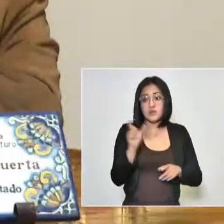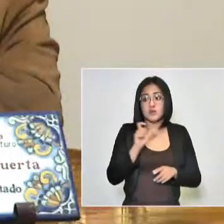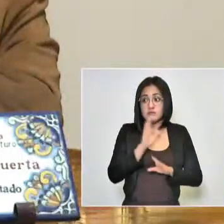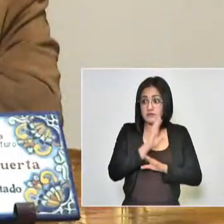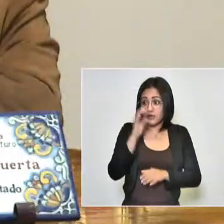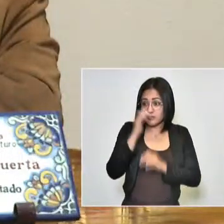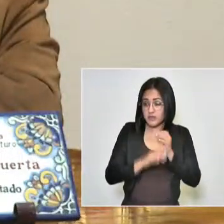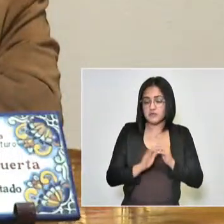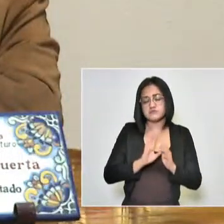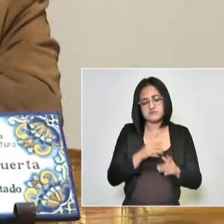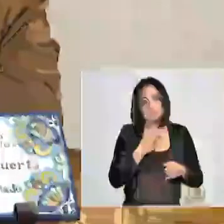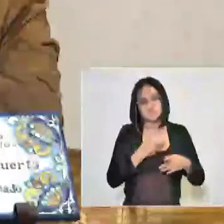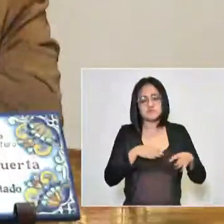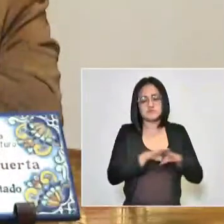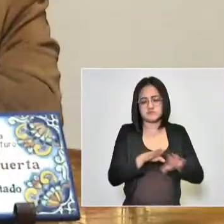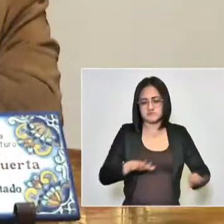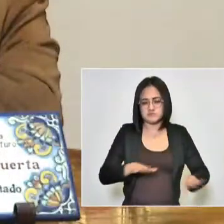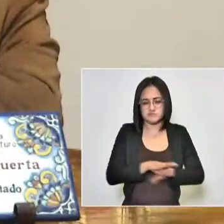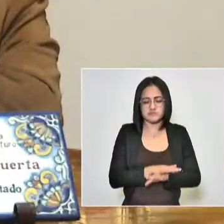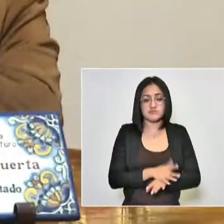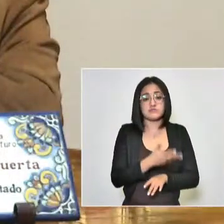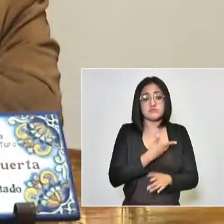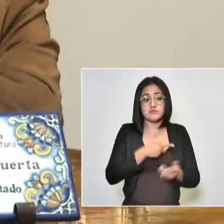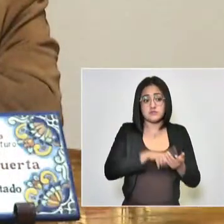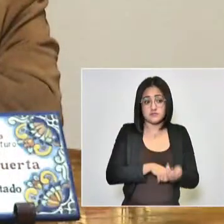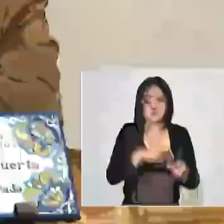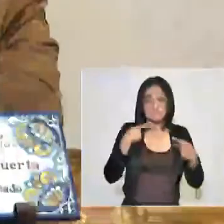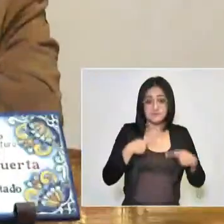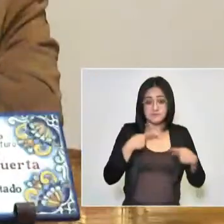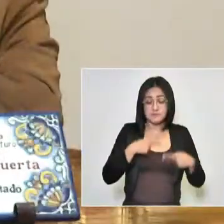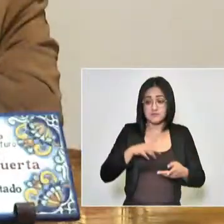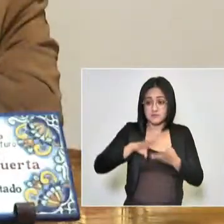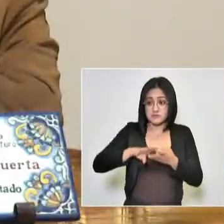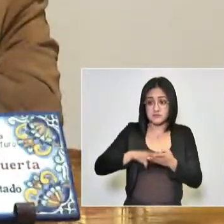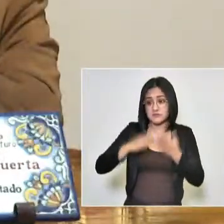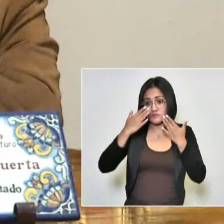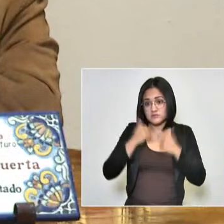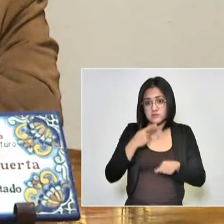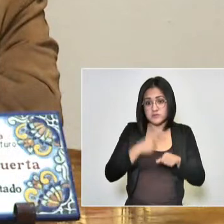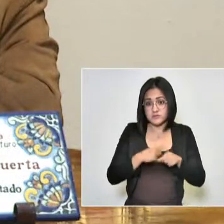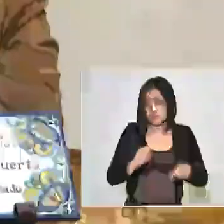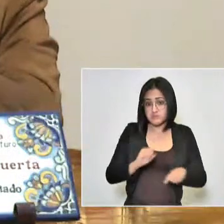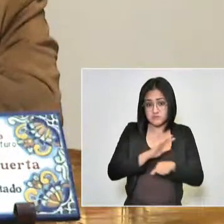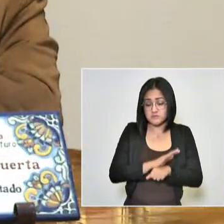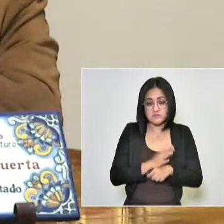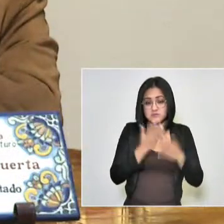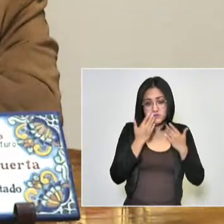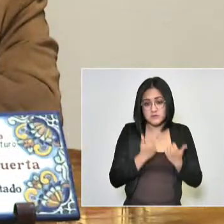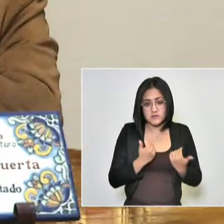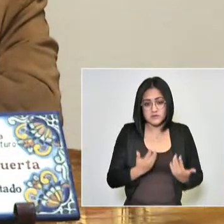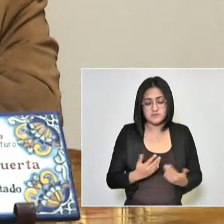enfermedad. No tiene PPLs porque no ha habido PPLs en el estado contagiados.